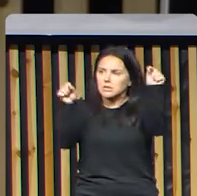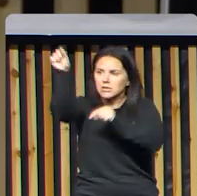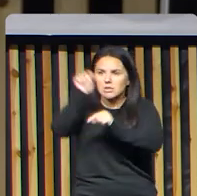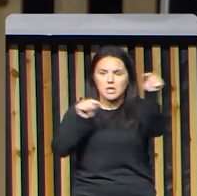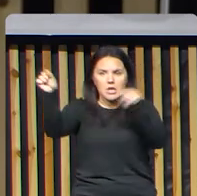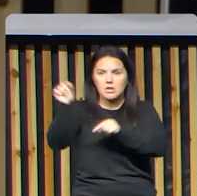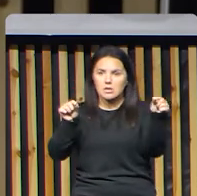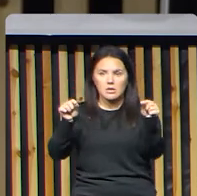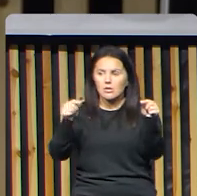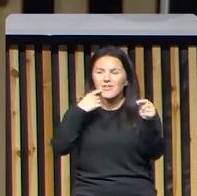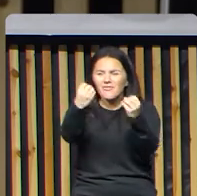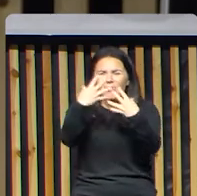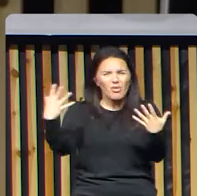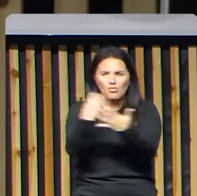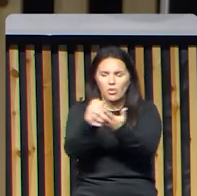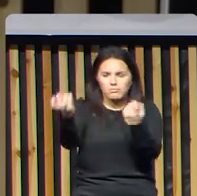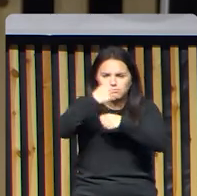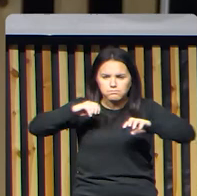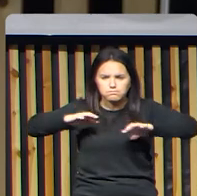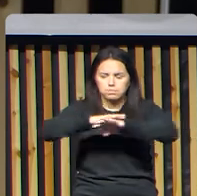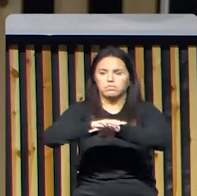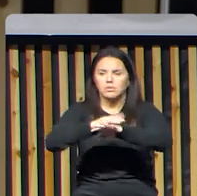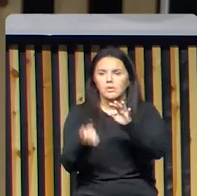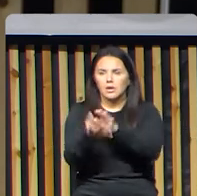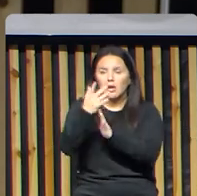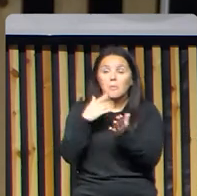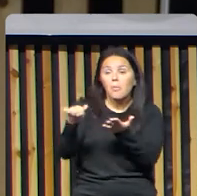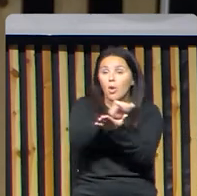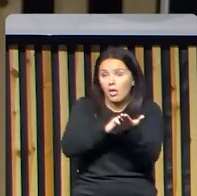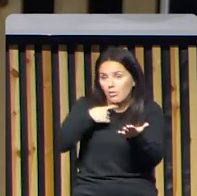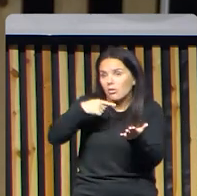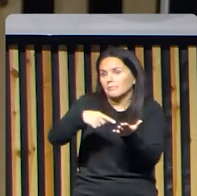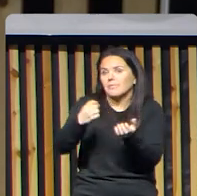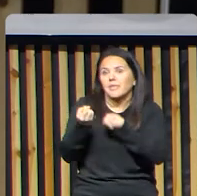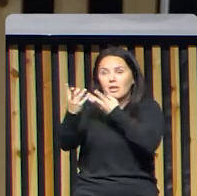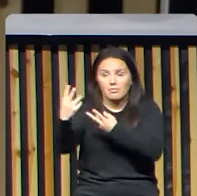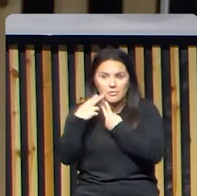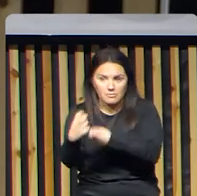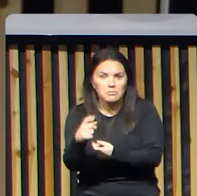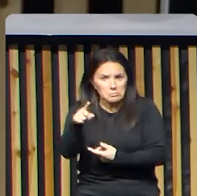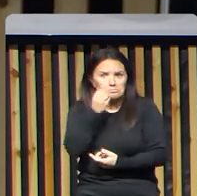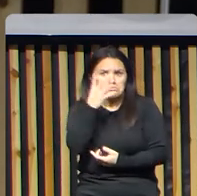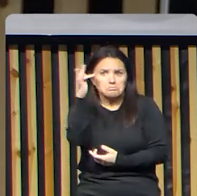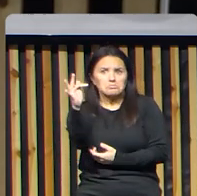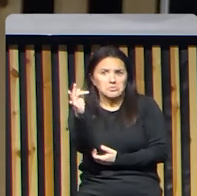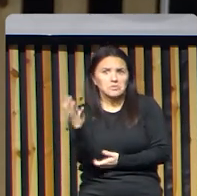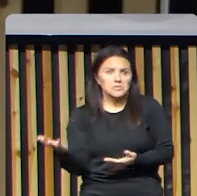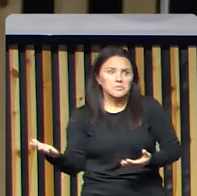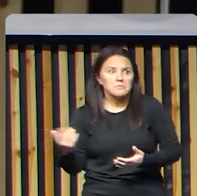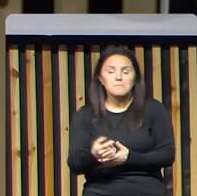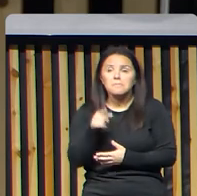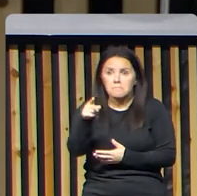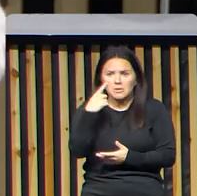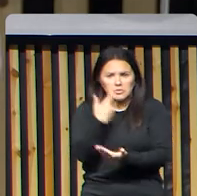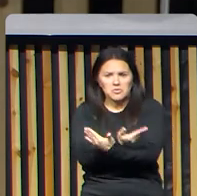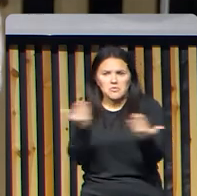cruza todos esos datos para elaborar por ejemplo los borradores lo cual está muy bien y de hecho es es una